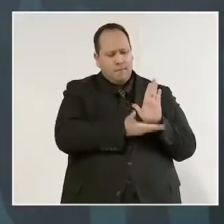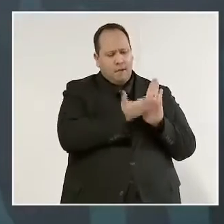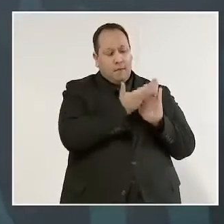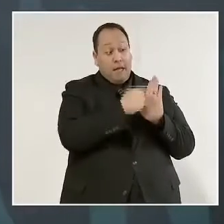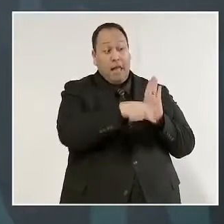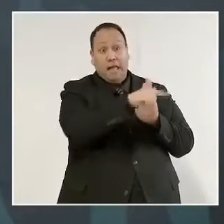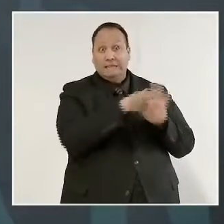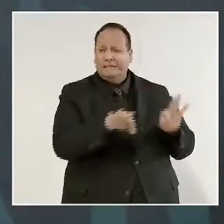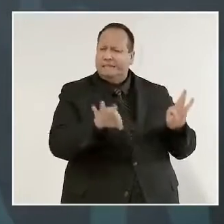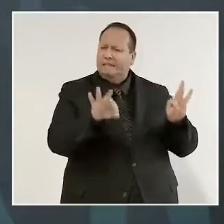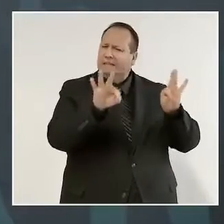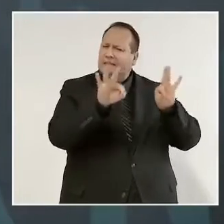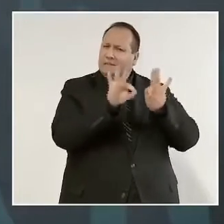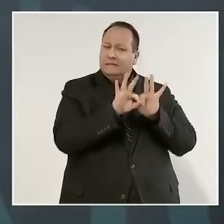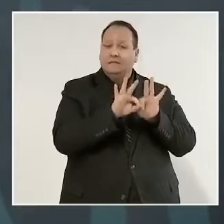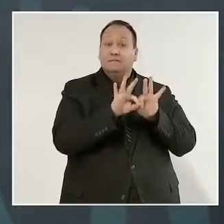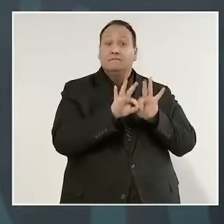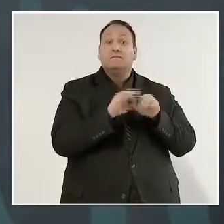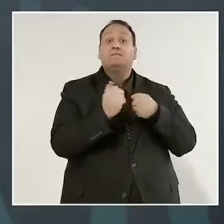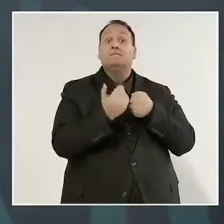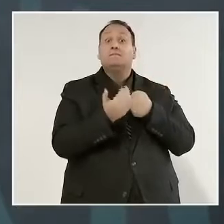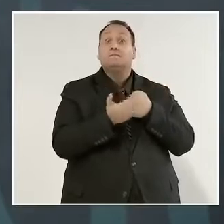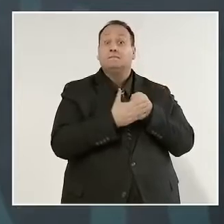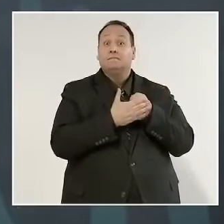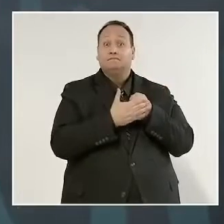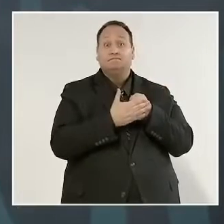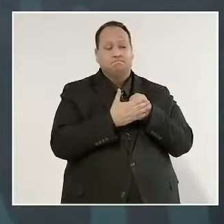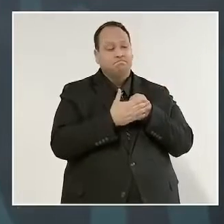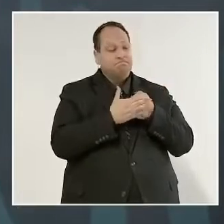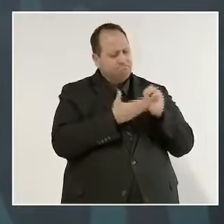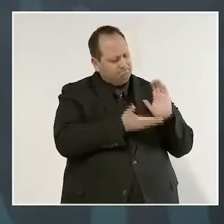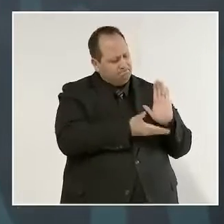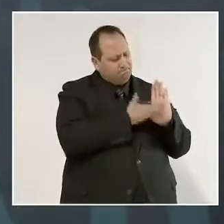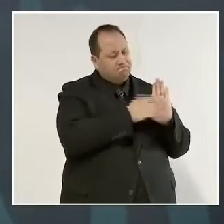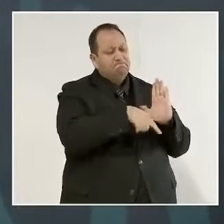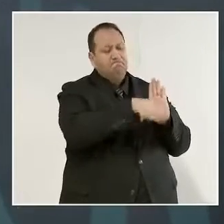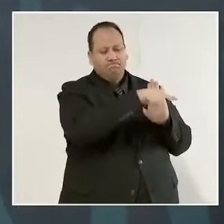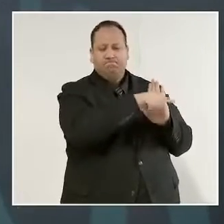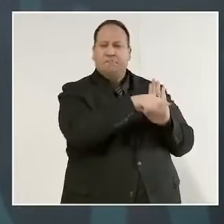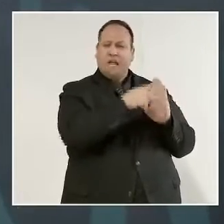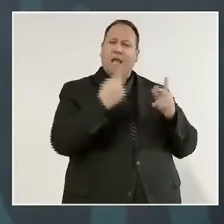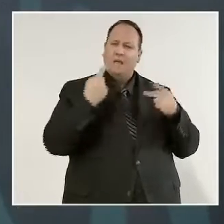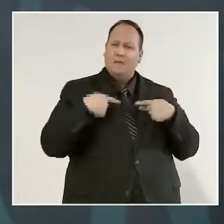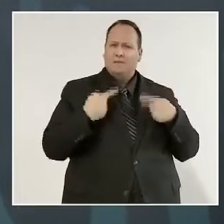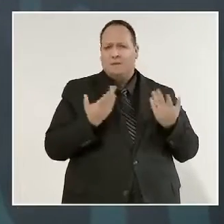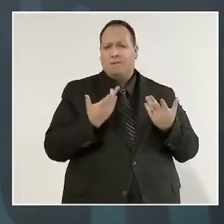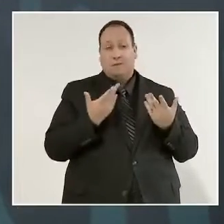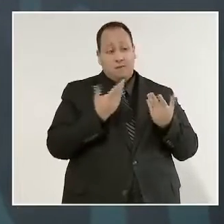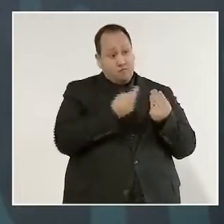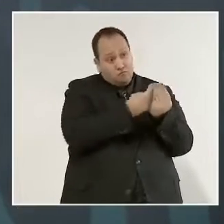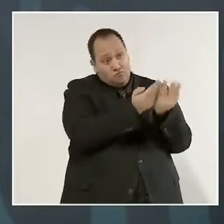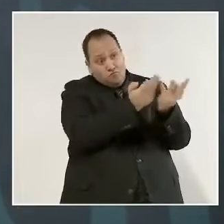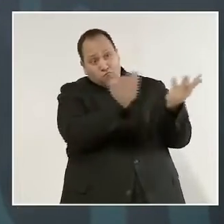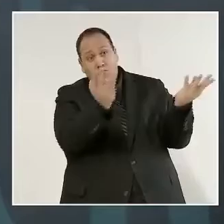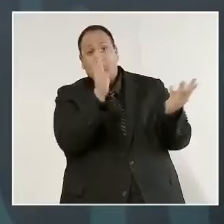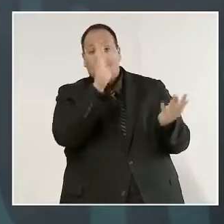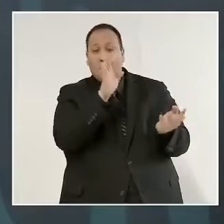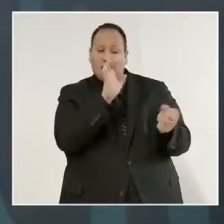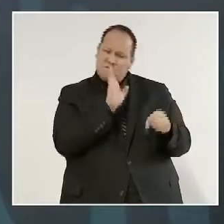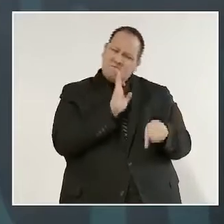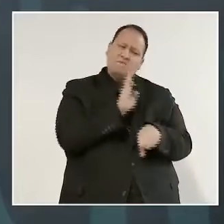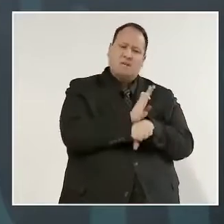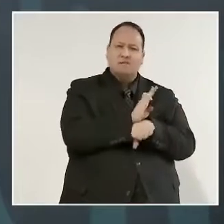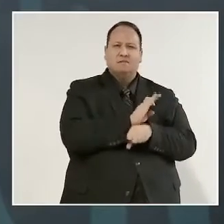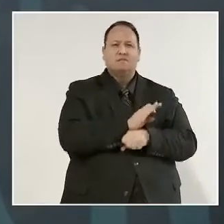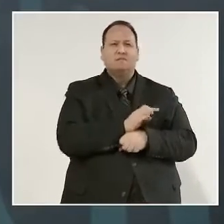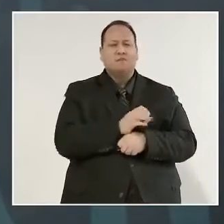importante que se va a construir en beneficio de la gente del pueblo de Baja California.